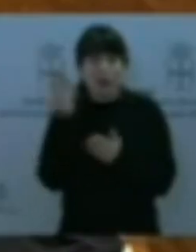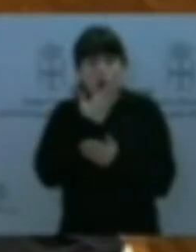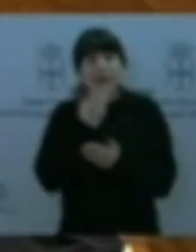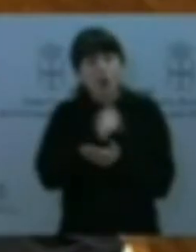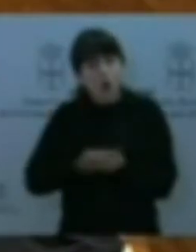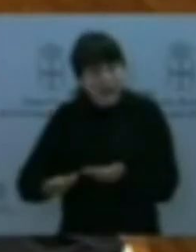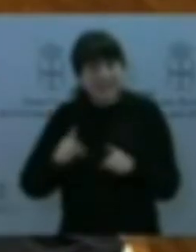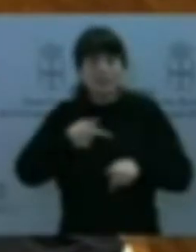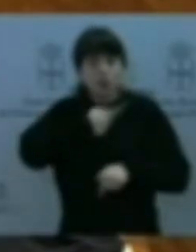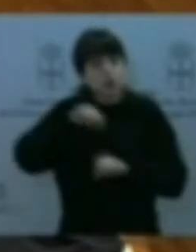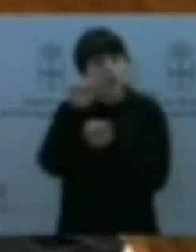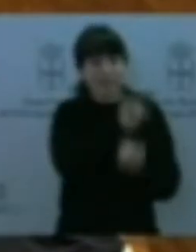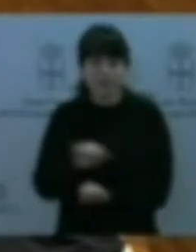Gracias.